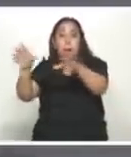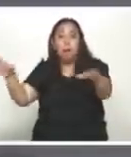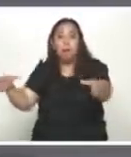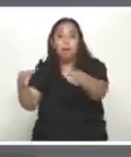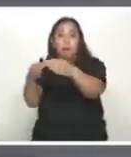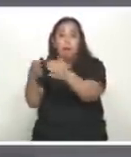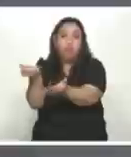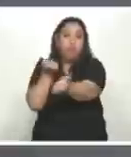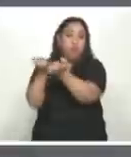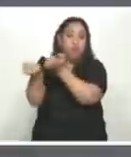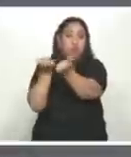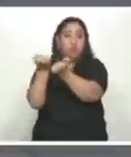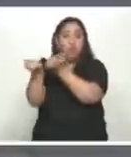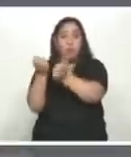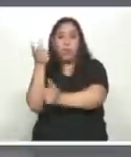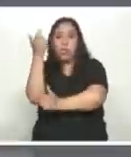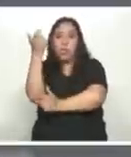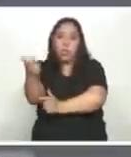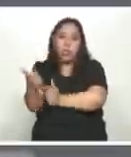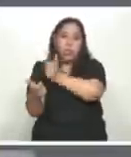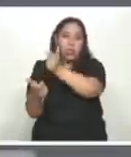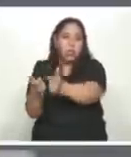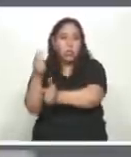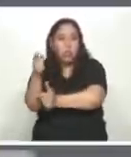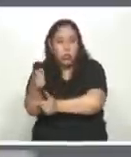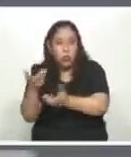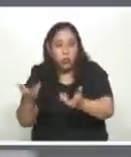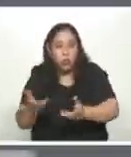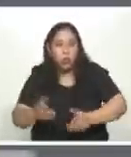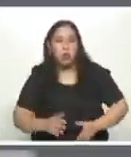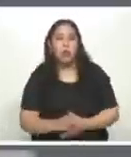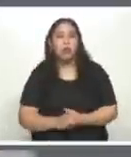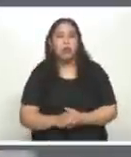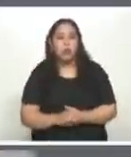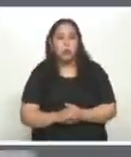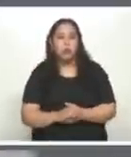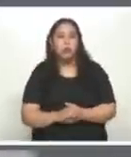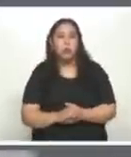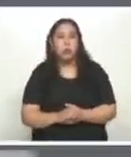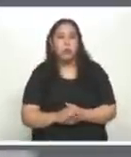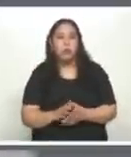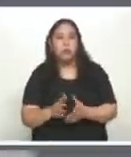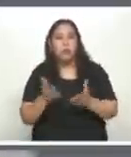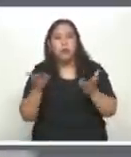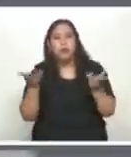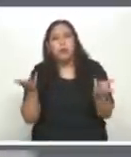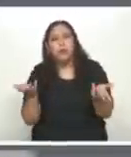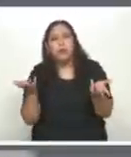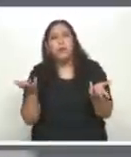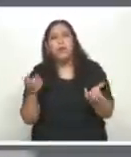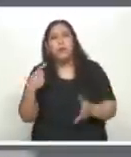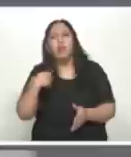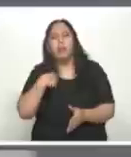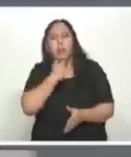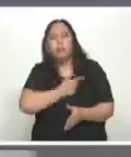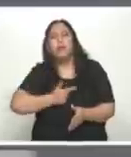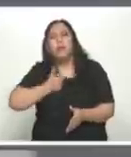dominante ceda, se ponga la mano en la conciencia. Y ese punto sí me gustaría